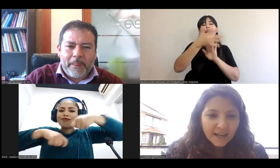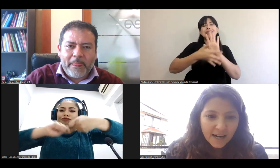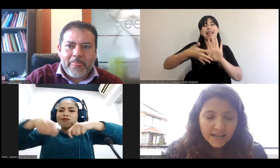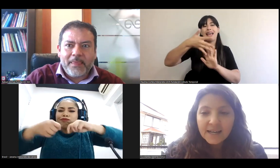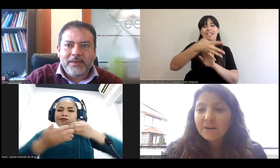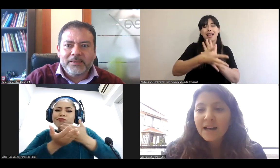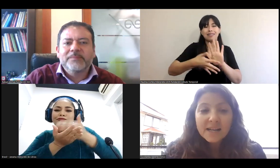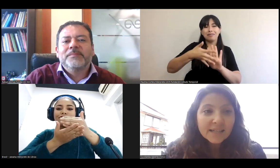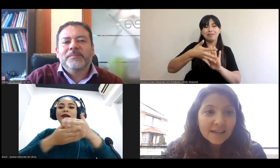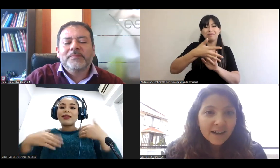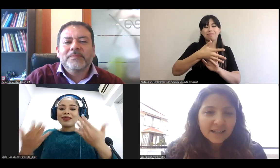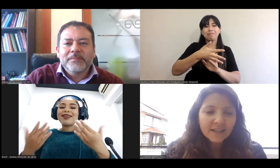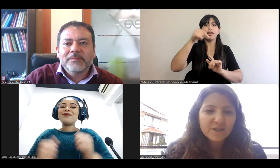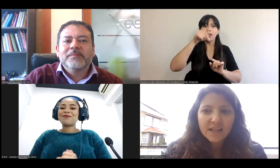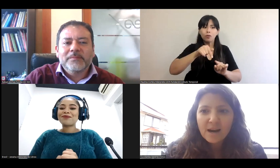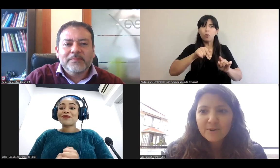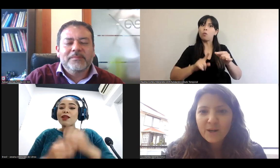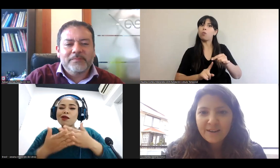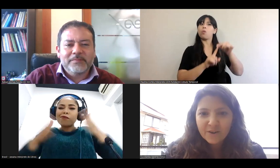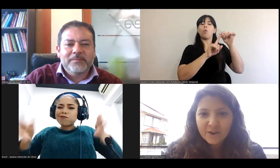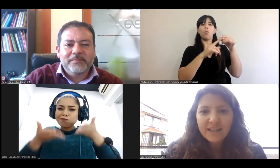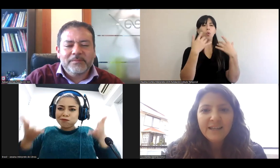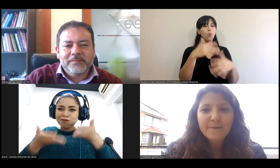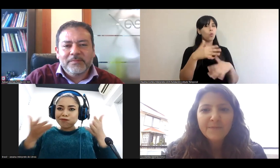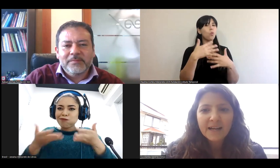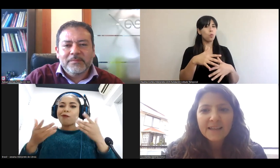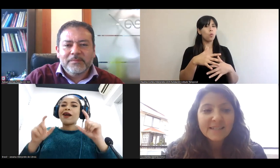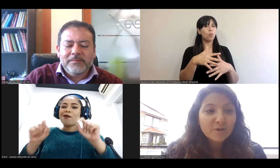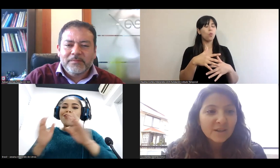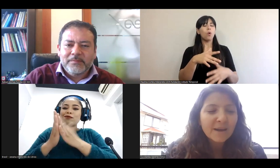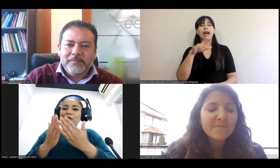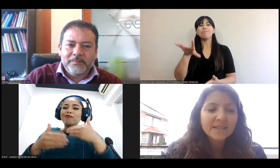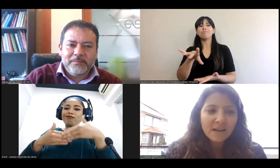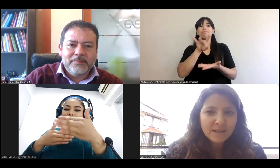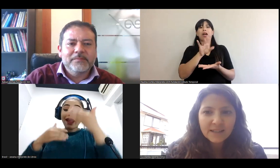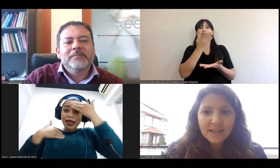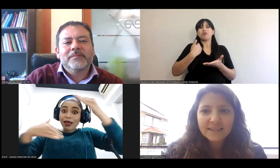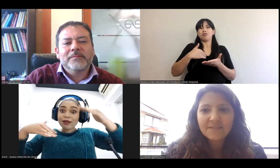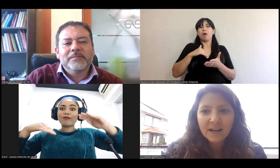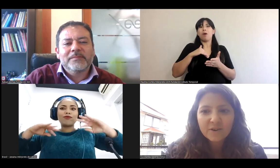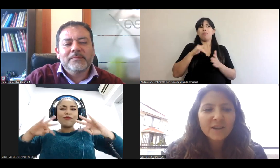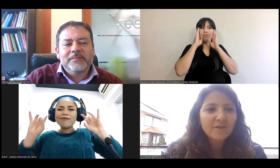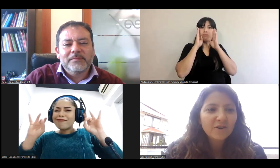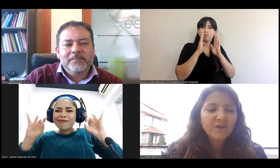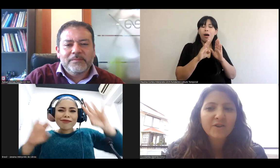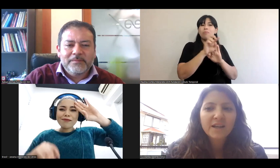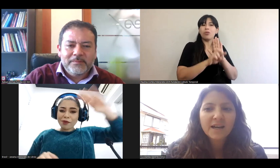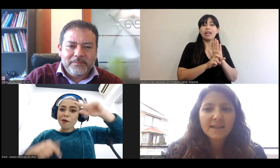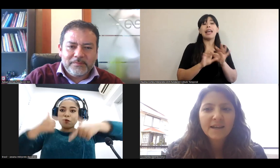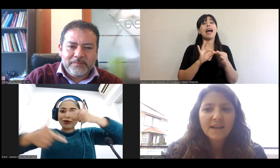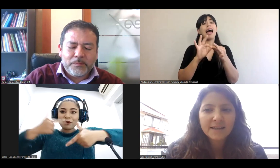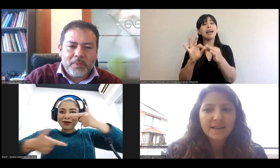sido una gran iniciativa considerada por Olivo y agradecemos especialmente el trabajo del